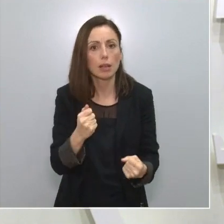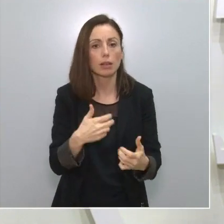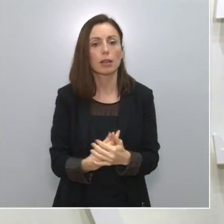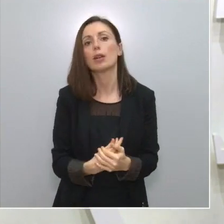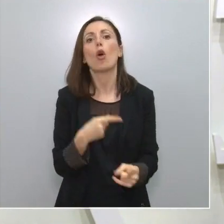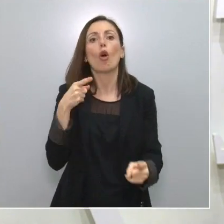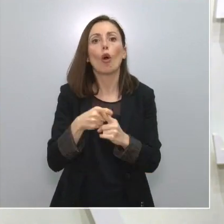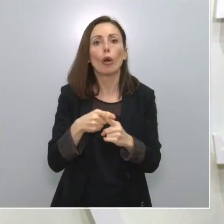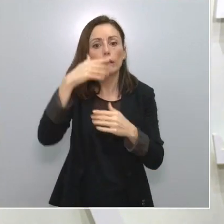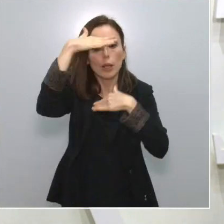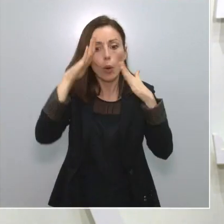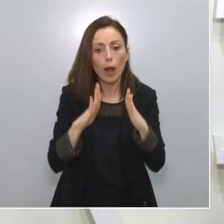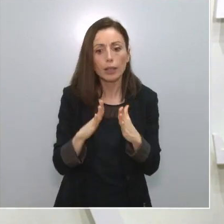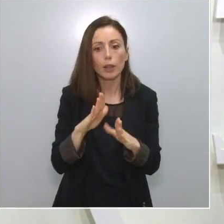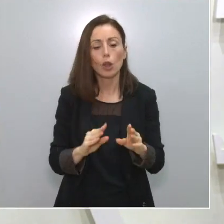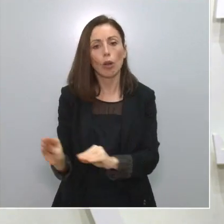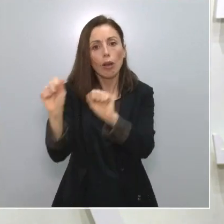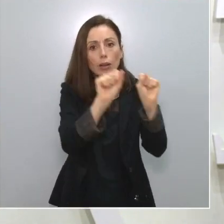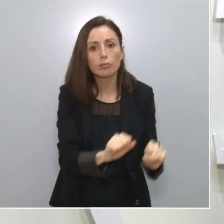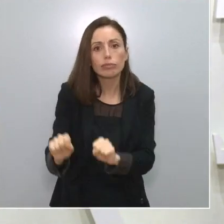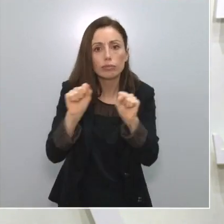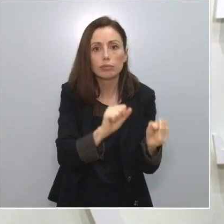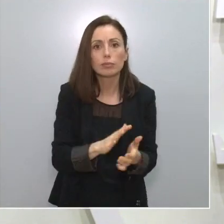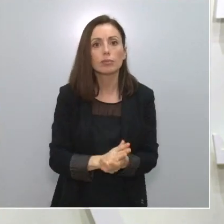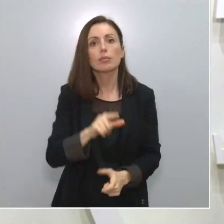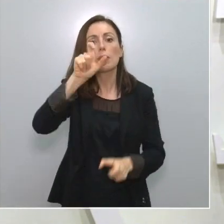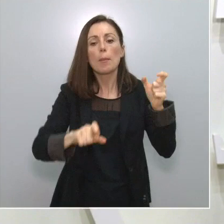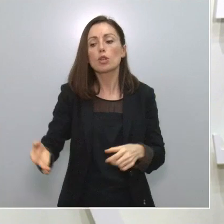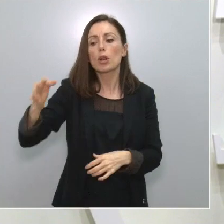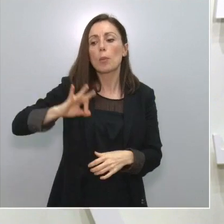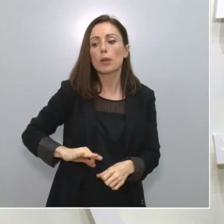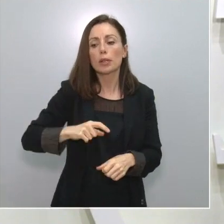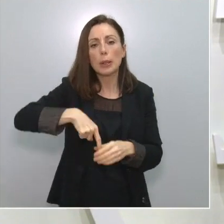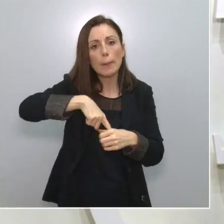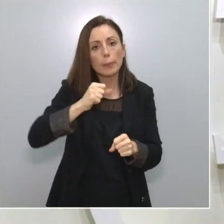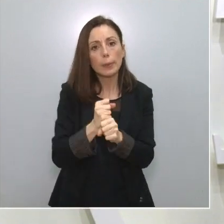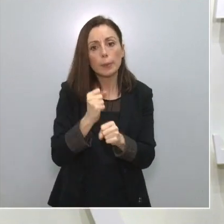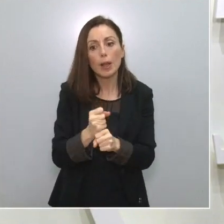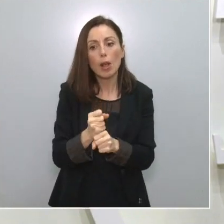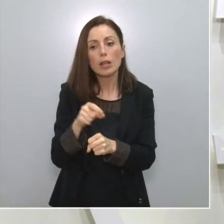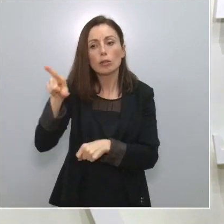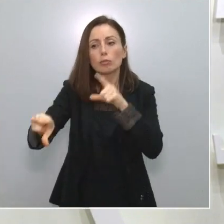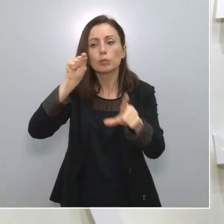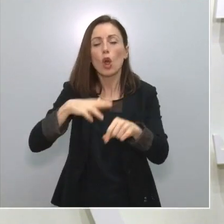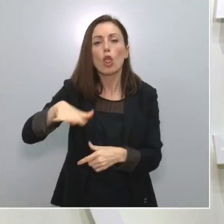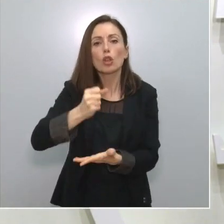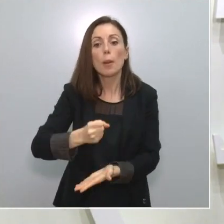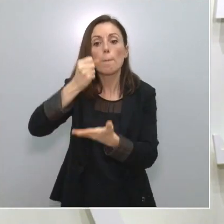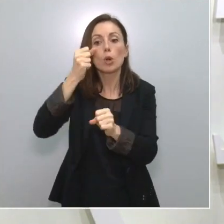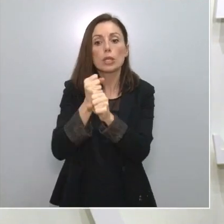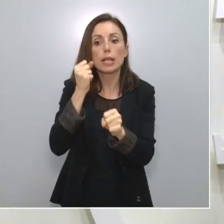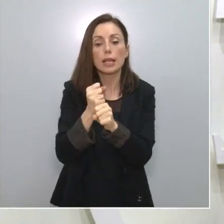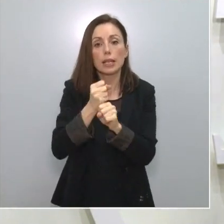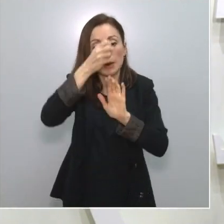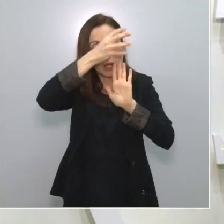de murcianos. Profesionales que se incorporarán principalmente desde las bolsas de trabajo existentes en